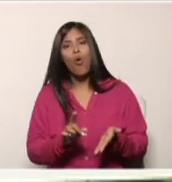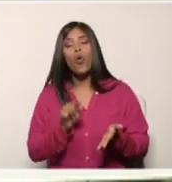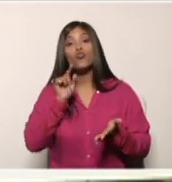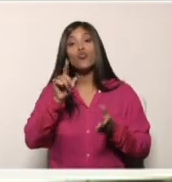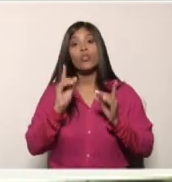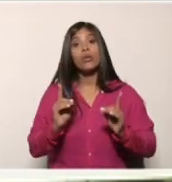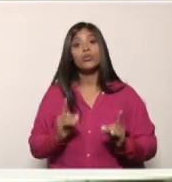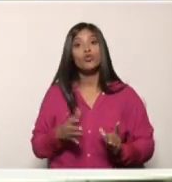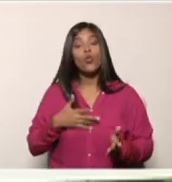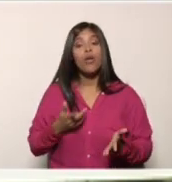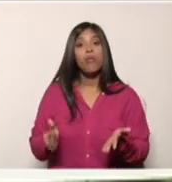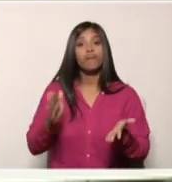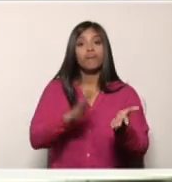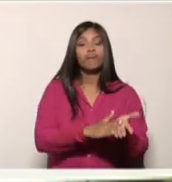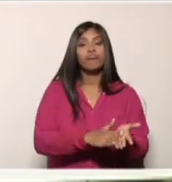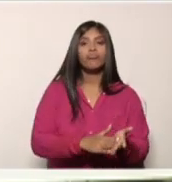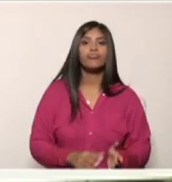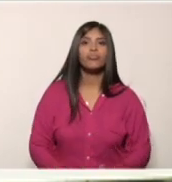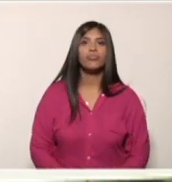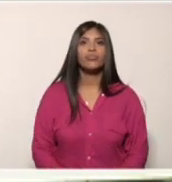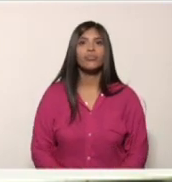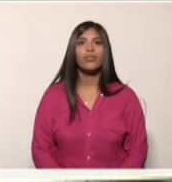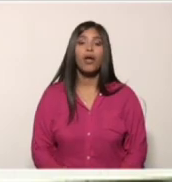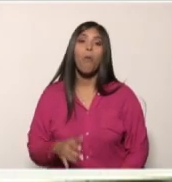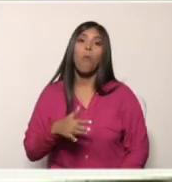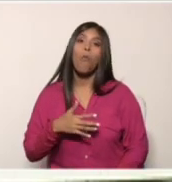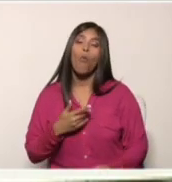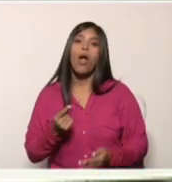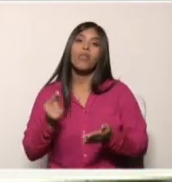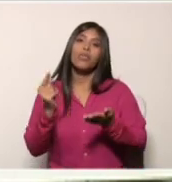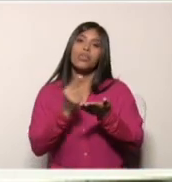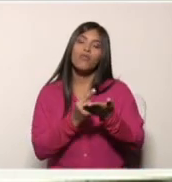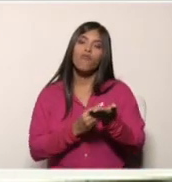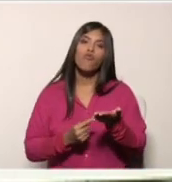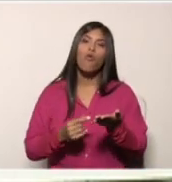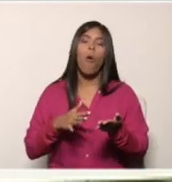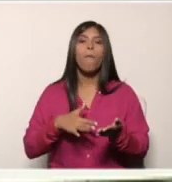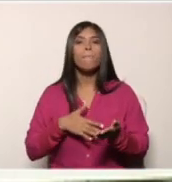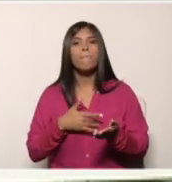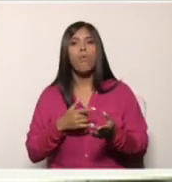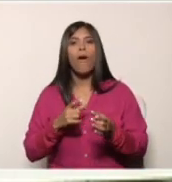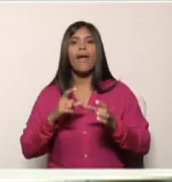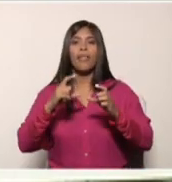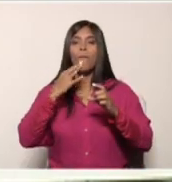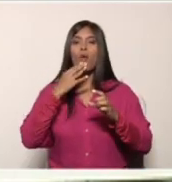del trabajo. En los anexos pueden ir diagramas, pueden ir dibujos, pueden ir